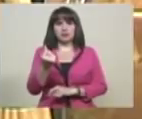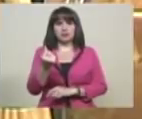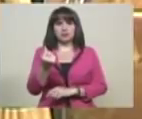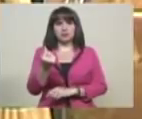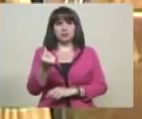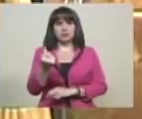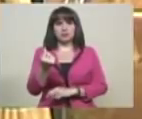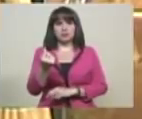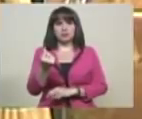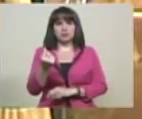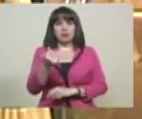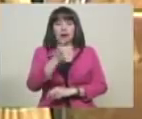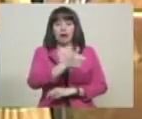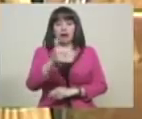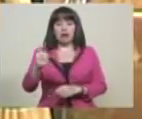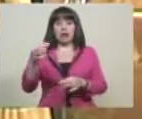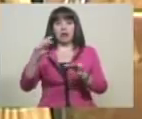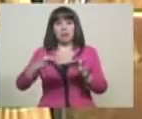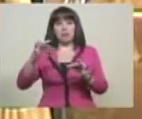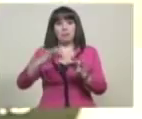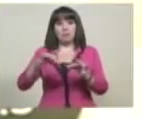3.600 bolívares cada petro.